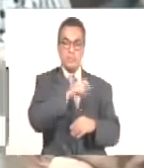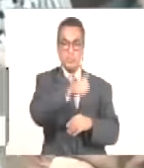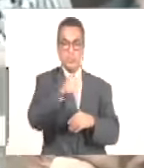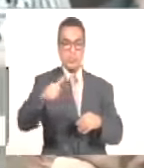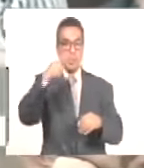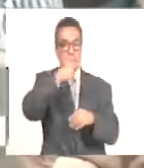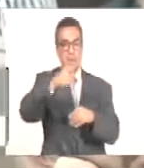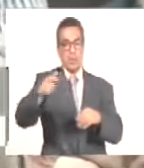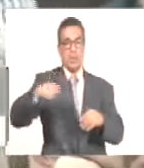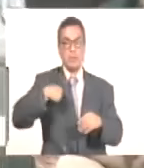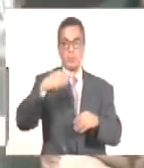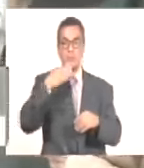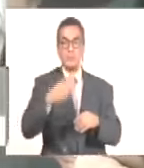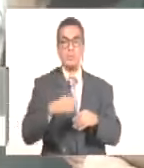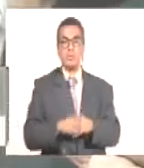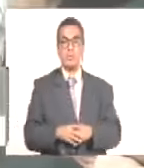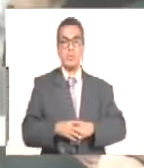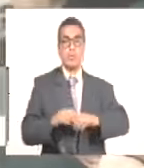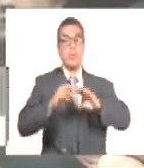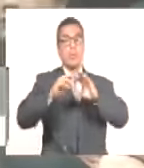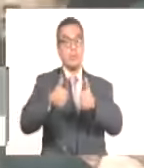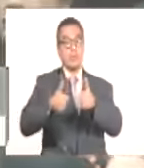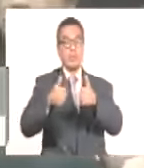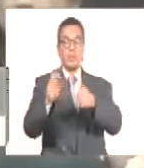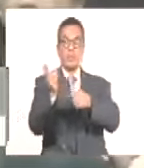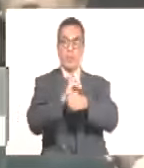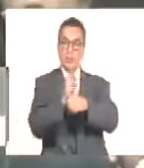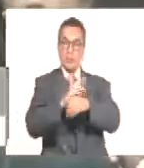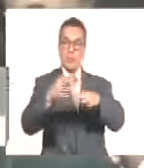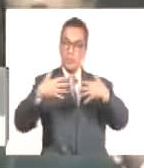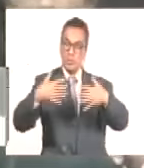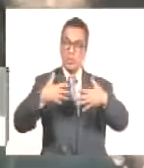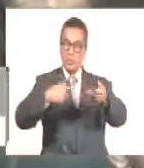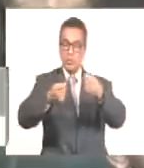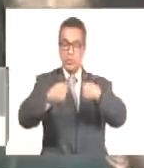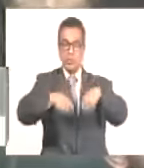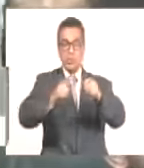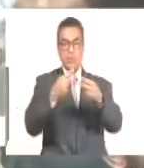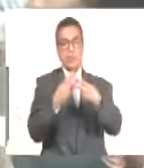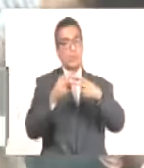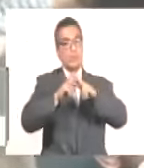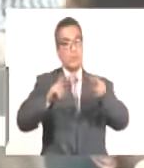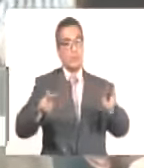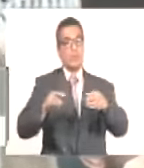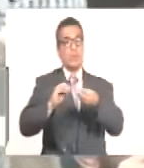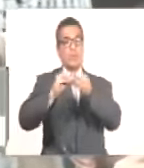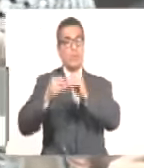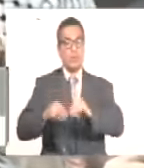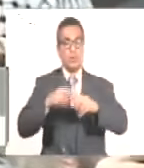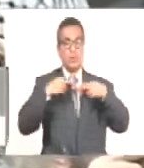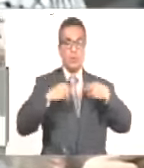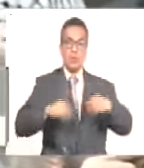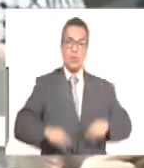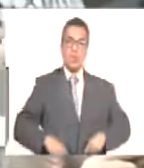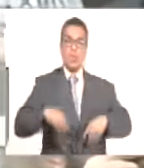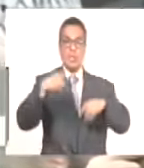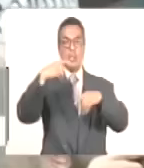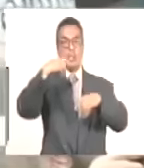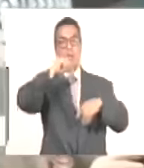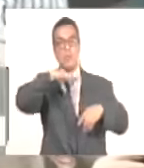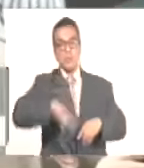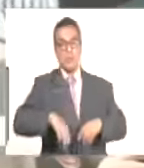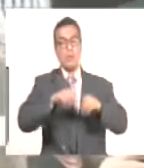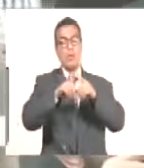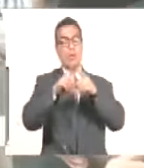cada pueblo y exigimos que se inicie inmediatamente la negociación de paz para restablecer los derechos históricos a la